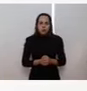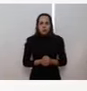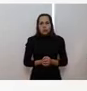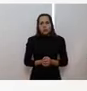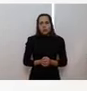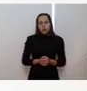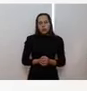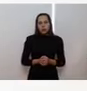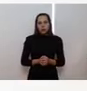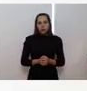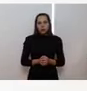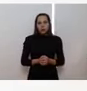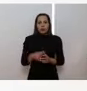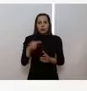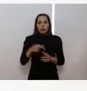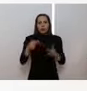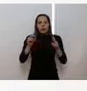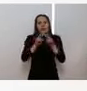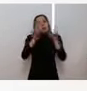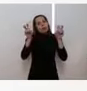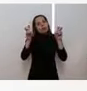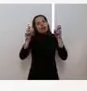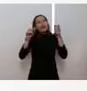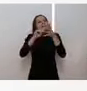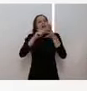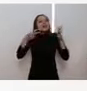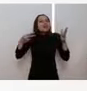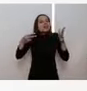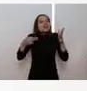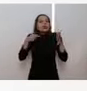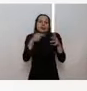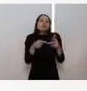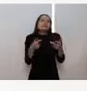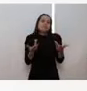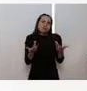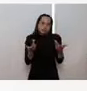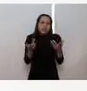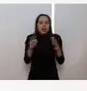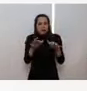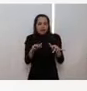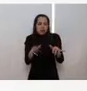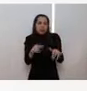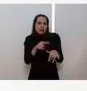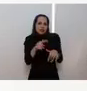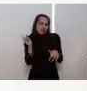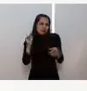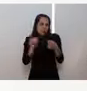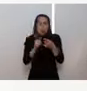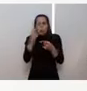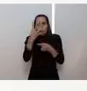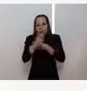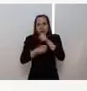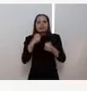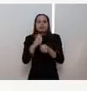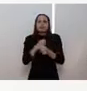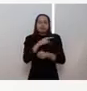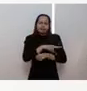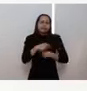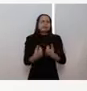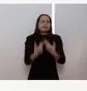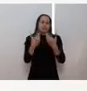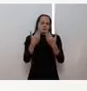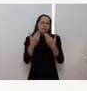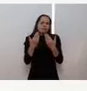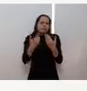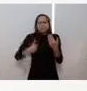fortalecimiento de la tecnología informática tuvo una inversión considerable durante los últimos cuatro años que nos tiene a la